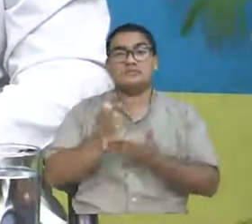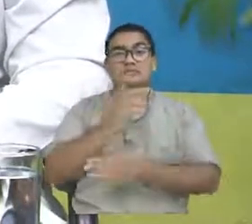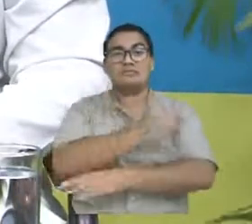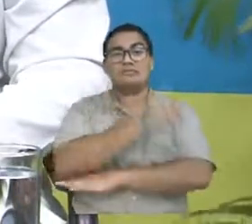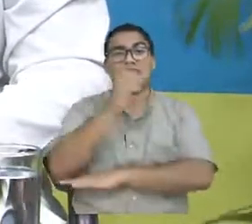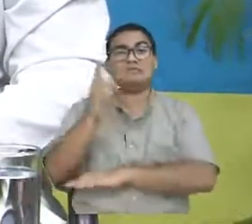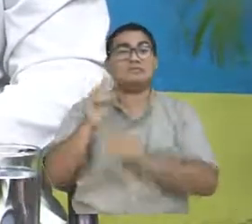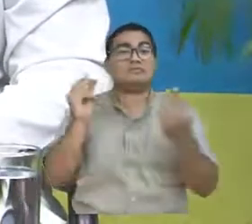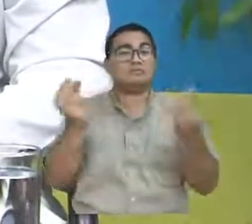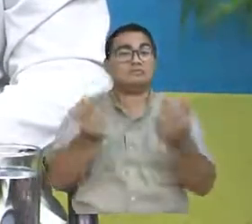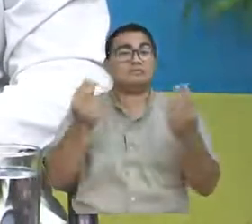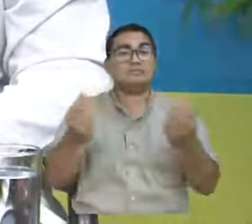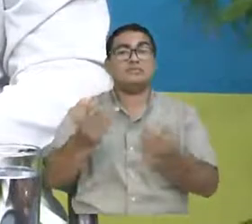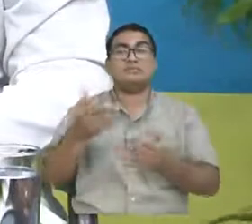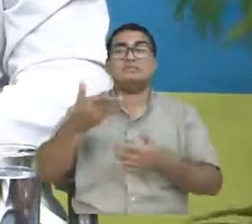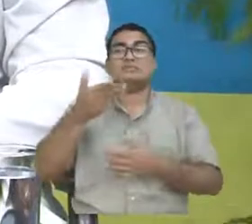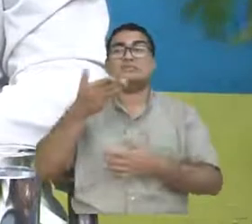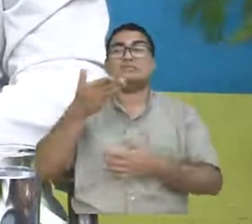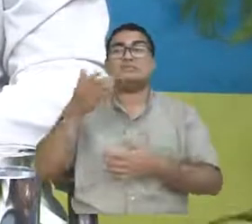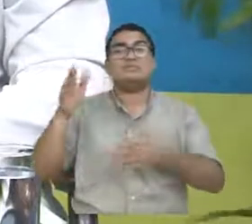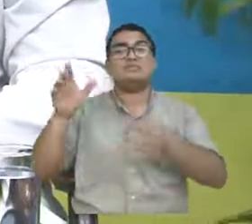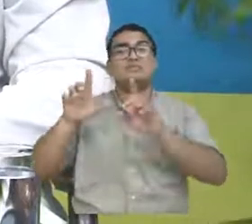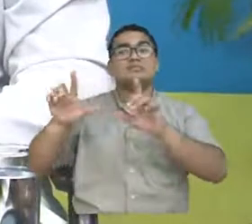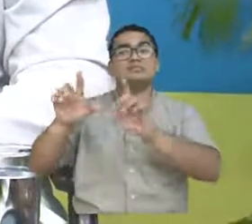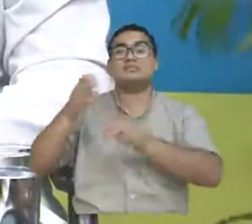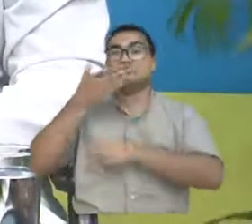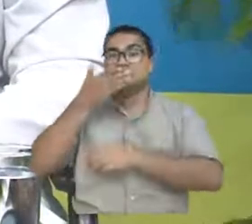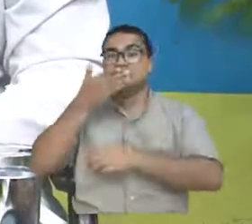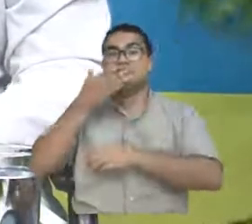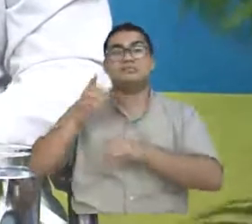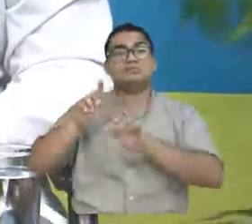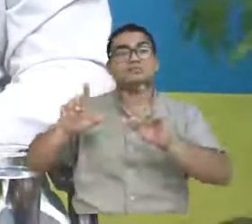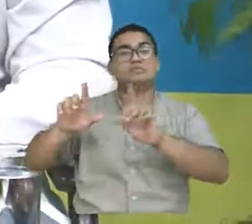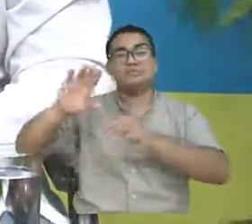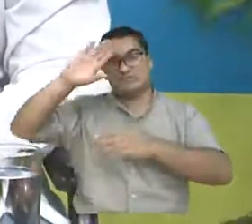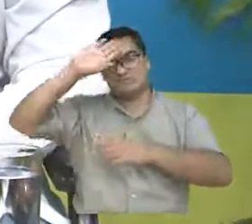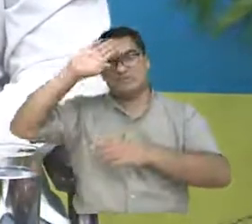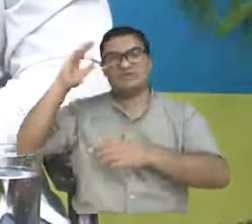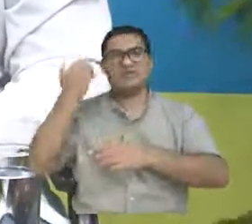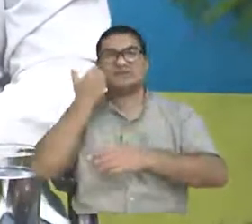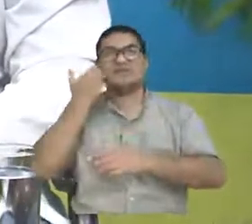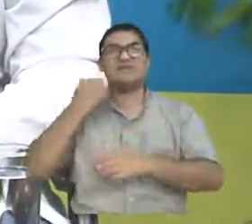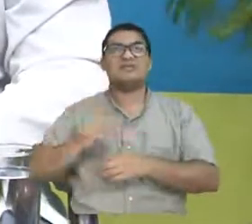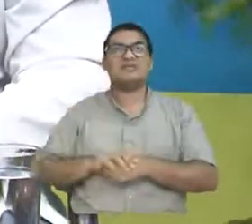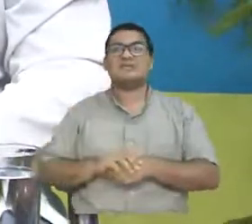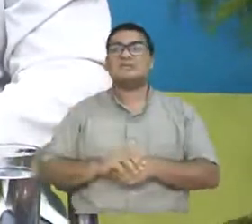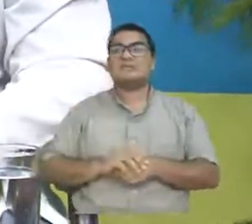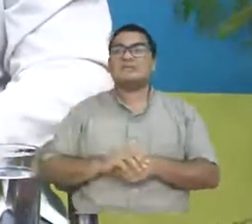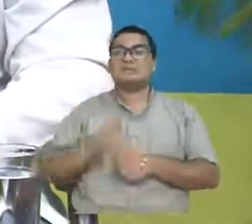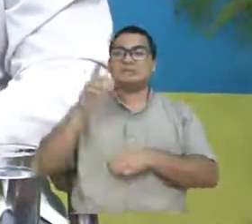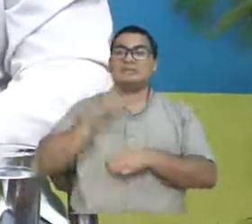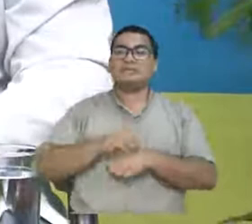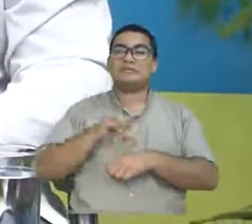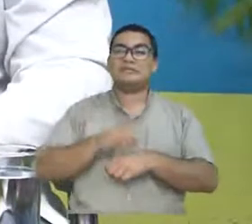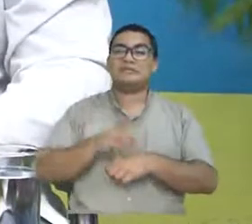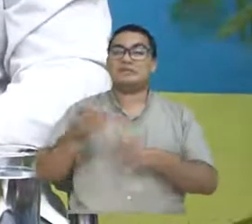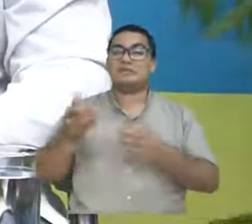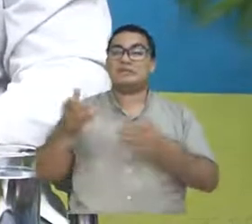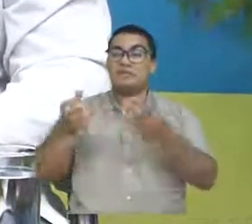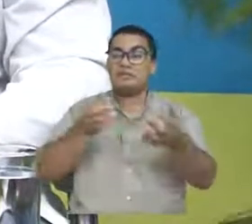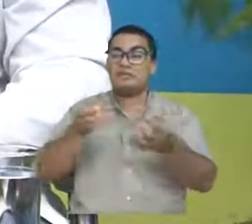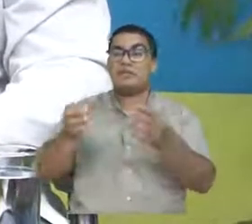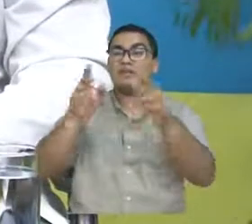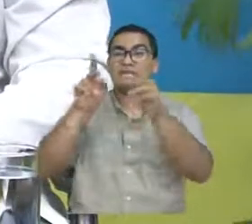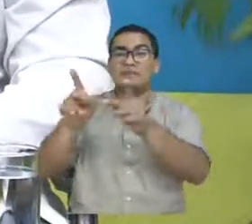emergencia, en el área de respiratorio y en el área de febriles. Se imparten charlas. Dentro del consultorio, durante la consulta, se le explica al paciente